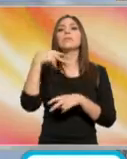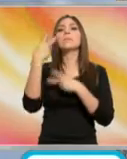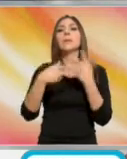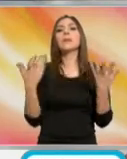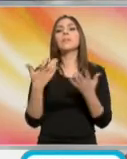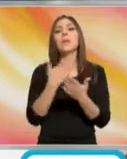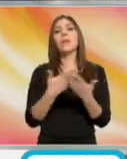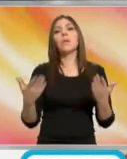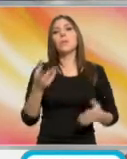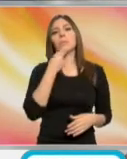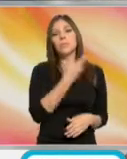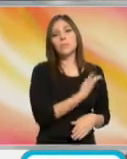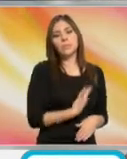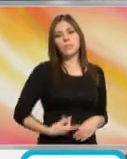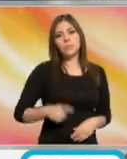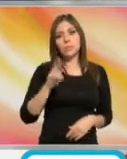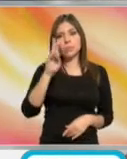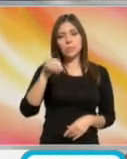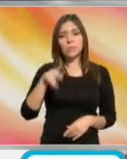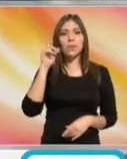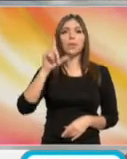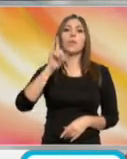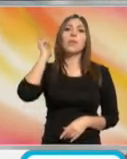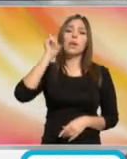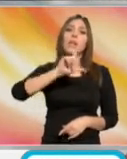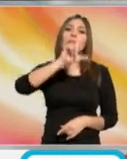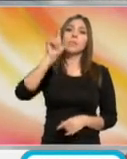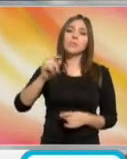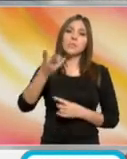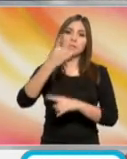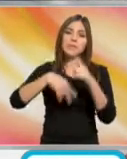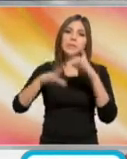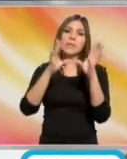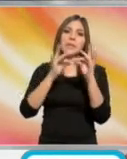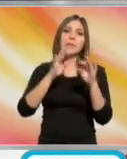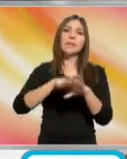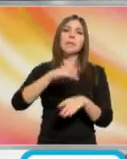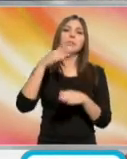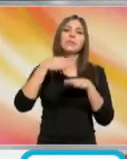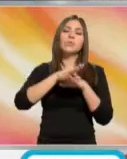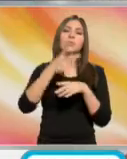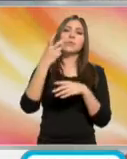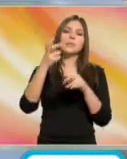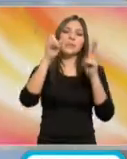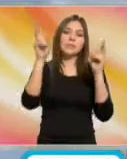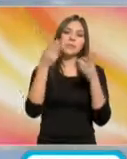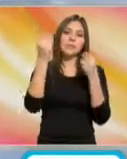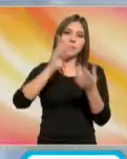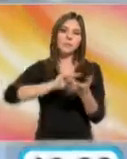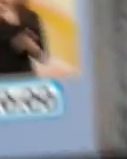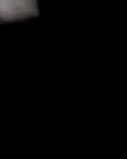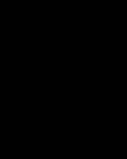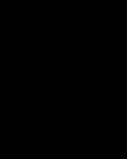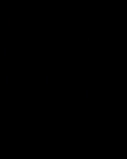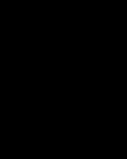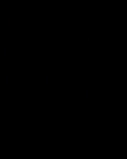caso. Pues esperamos que nos acompañes más adelante para que nos sigas comentando y nos pongas al día en esta materia, José Luis. Sin Muchísimas duda. gracias. No, muchas gracias a ustedes. Así es.